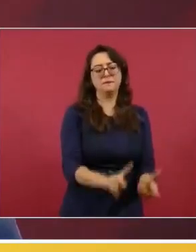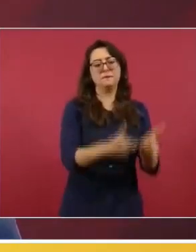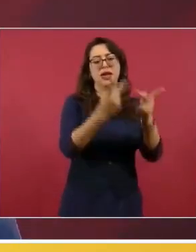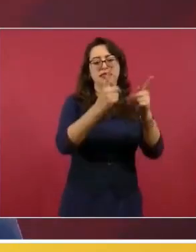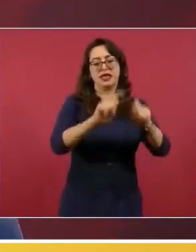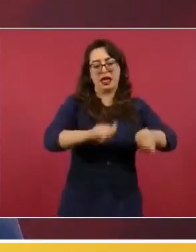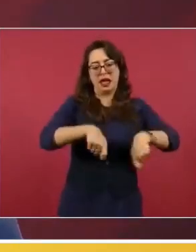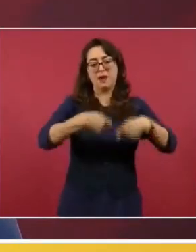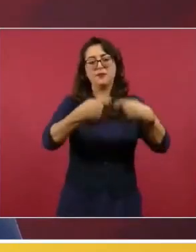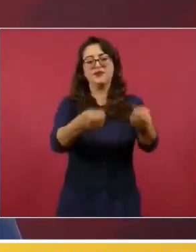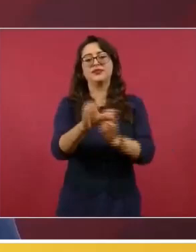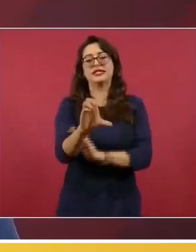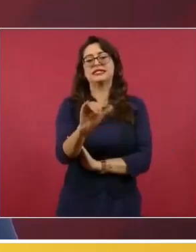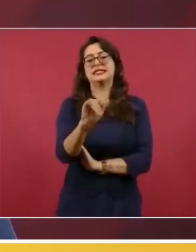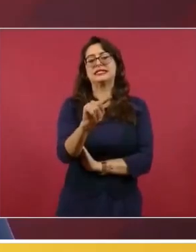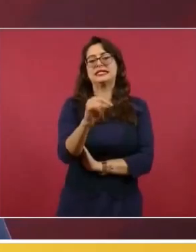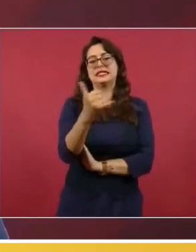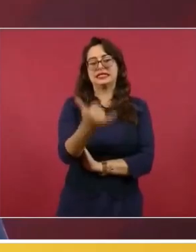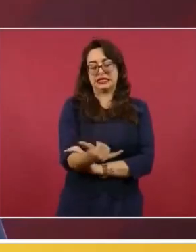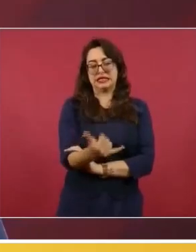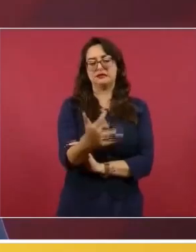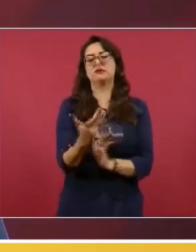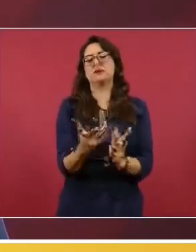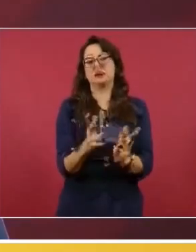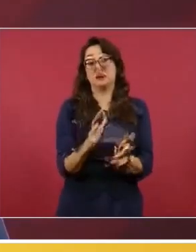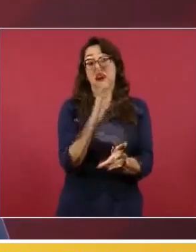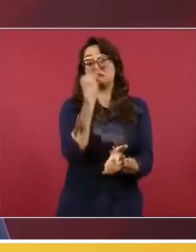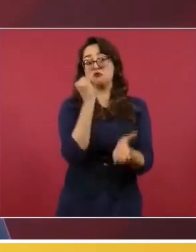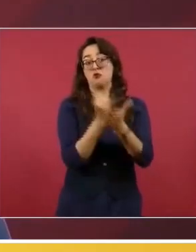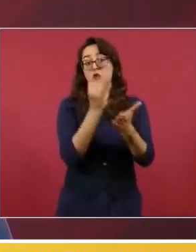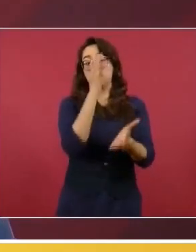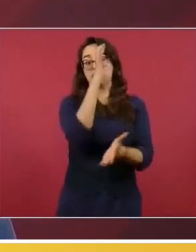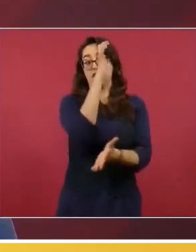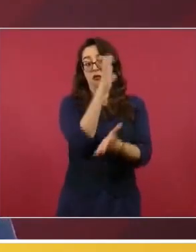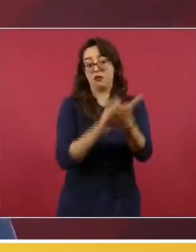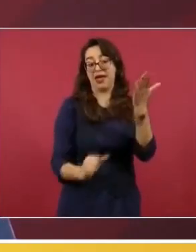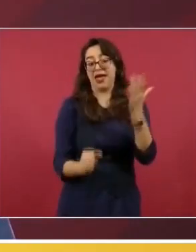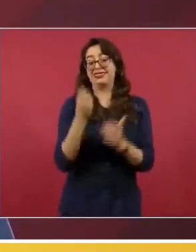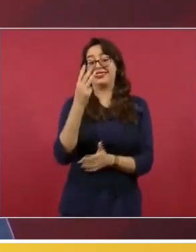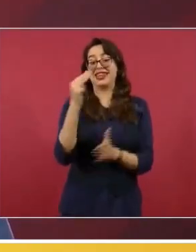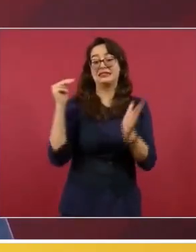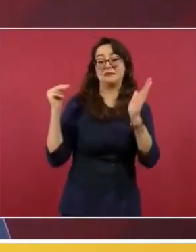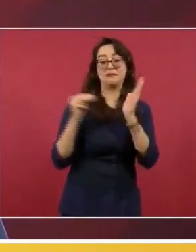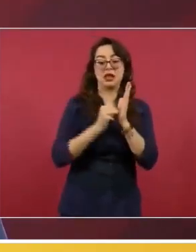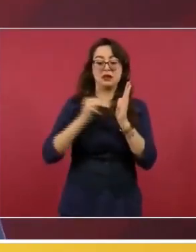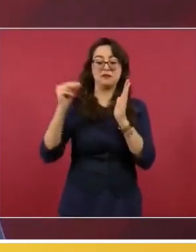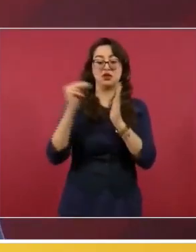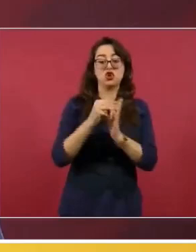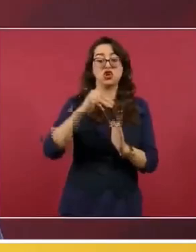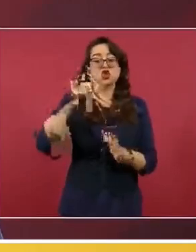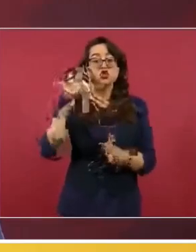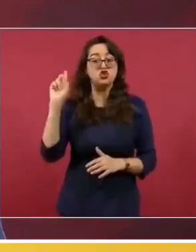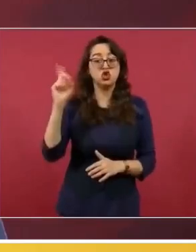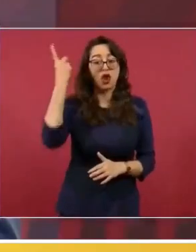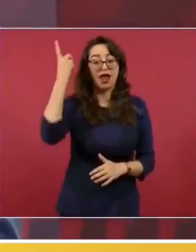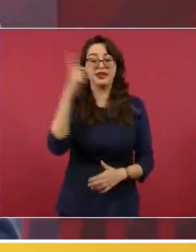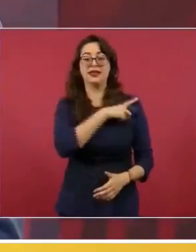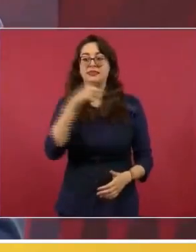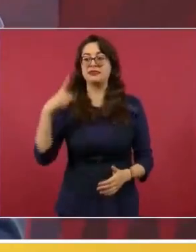Tenían que haber pagado como 3,000 millones de dólares y no pagaron ni un centavo.